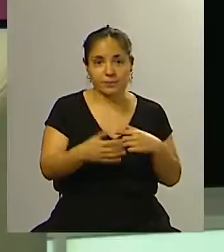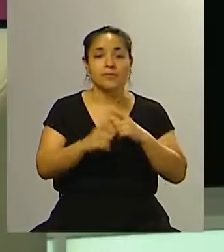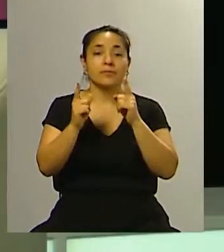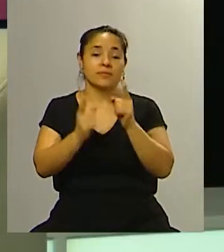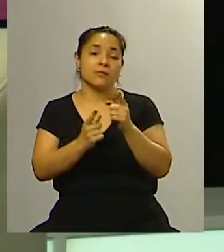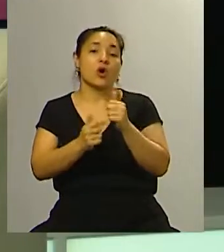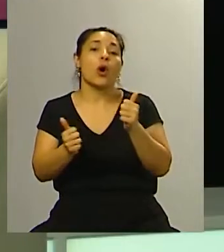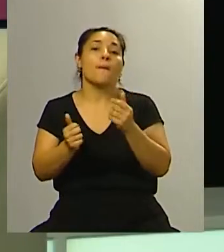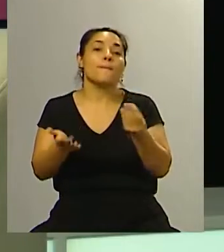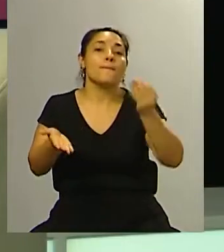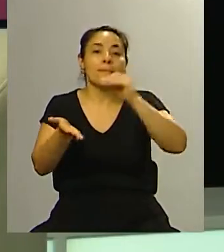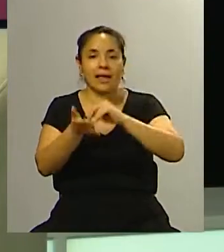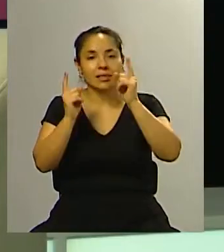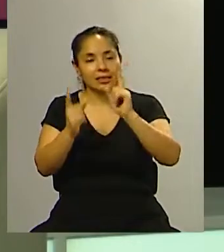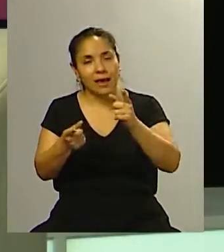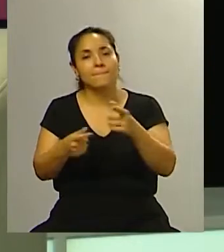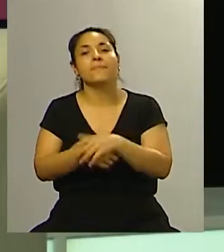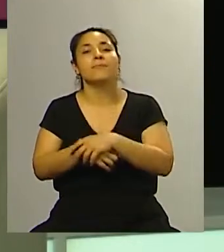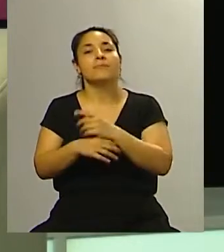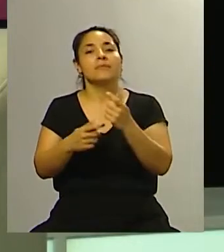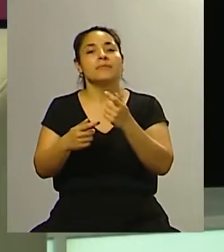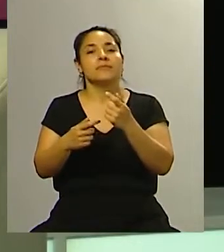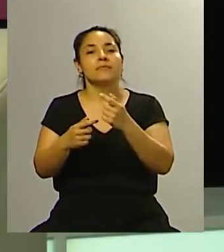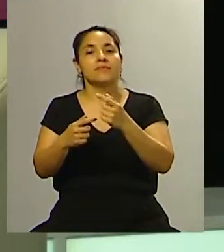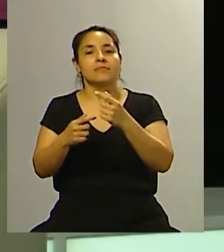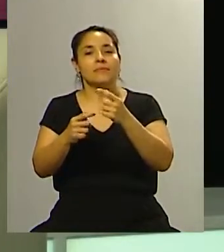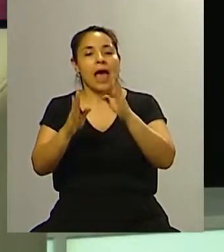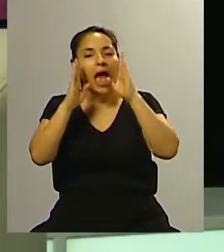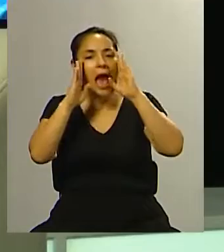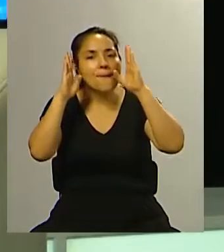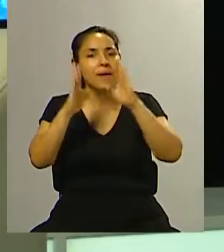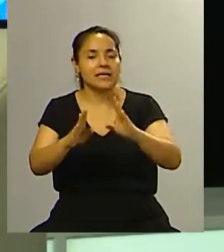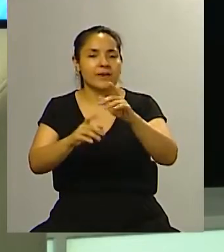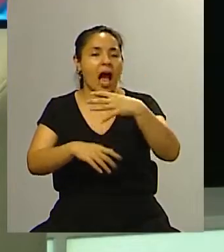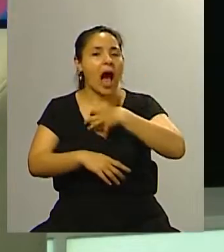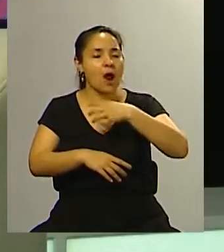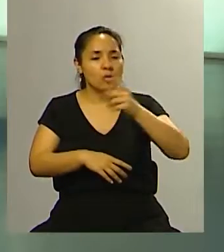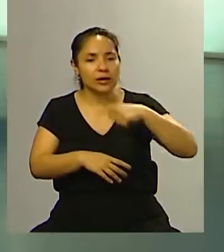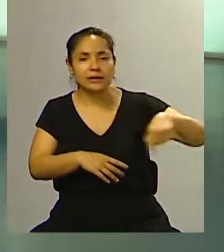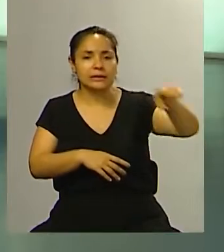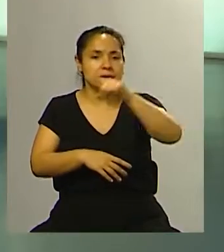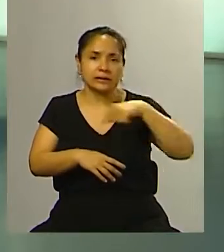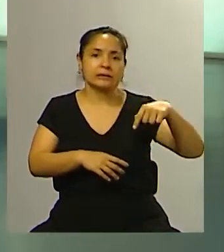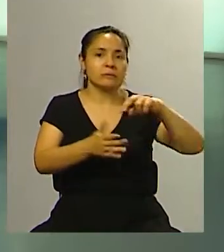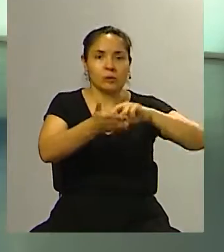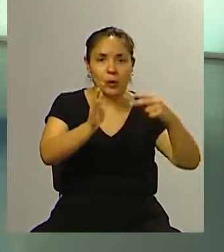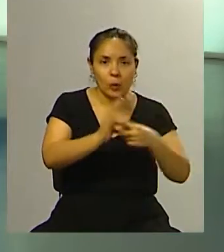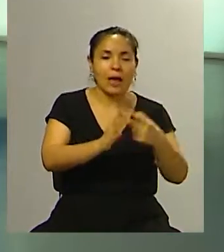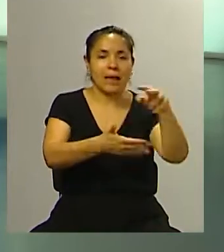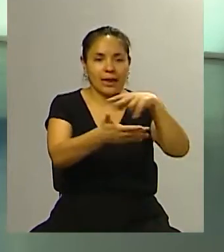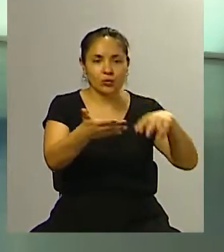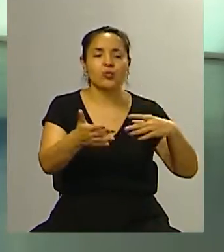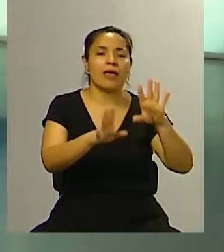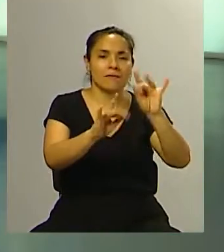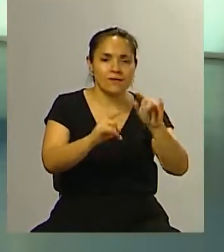mediciones con diferentes intervenciones específicas focalizadas en los estudiantes que se encontraban en los niveles críticos y básicos.